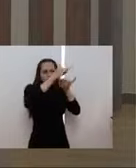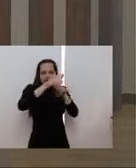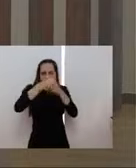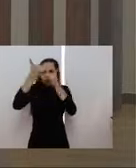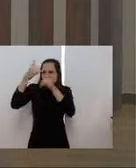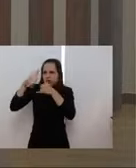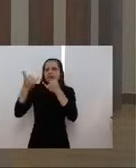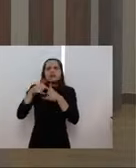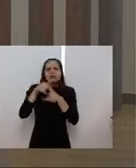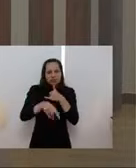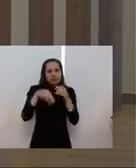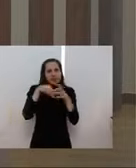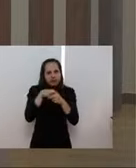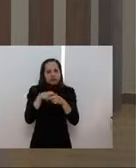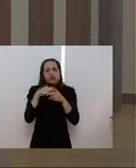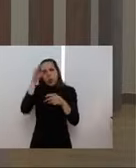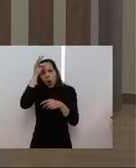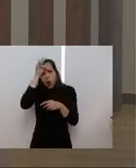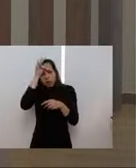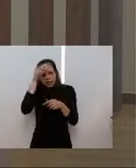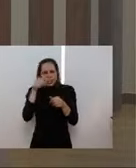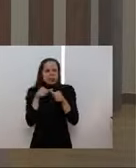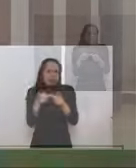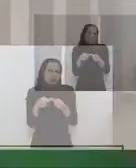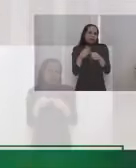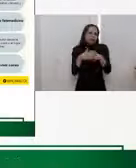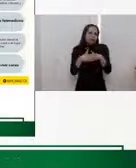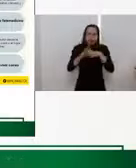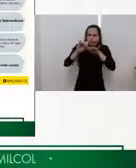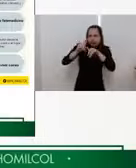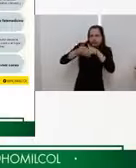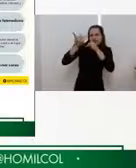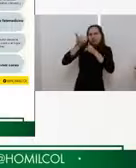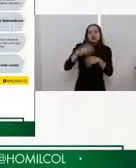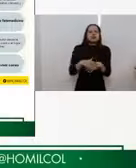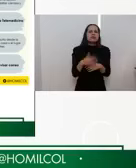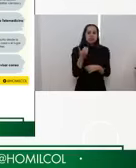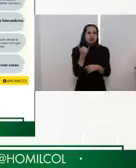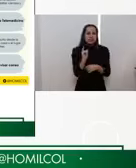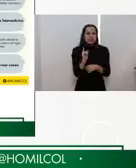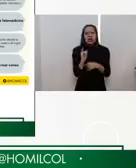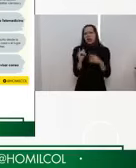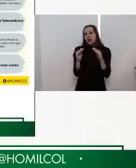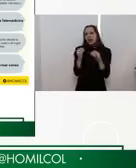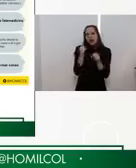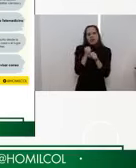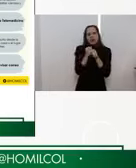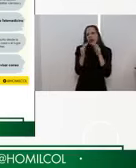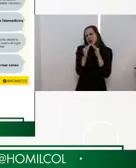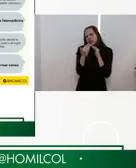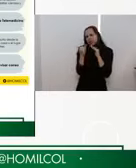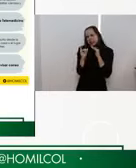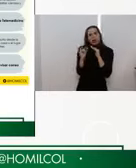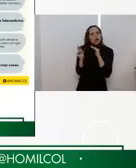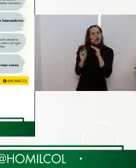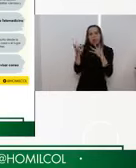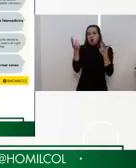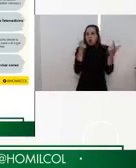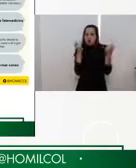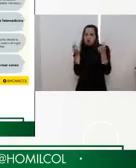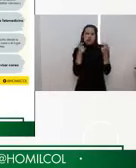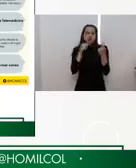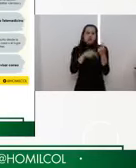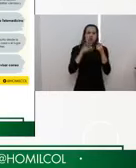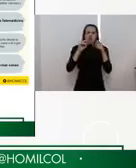tuvo el hospital muy importante no era solo que trabajar ante la casa es tener ese control tenemos la plataforma que nos